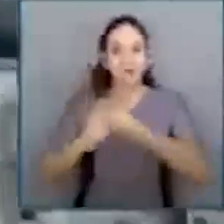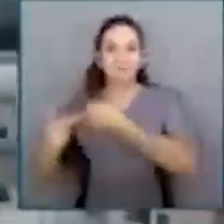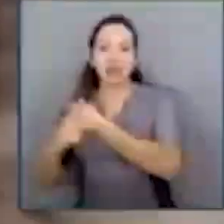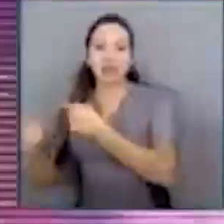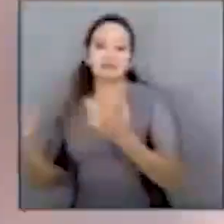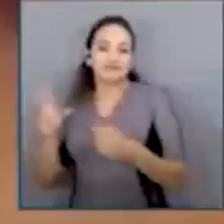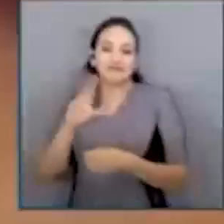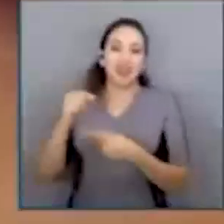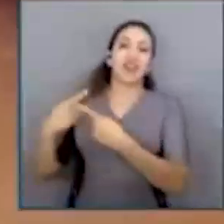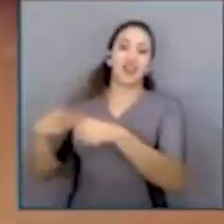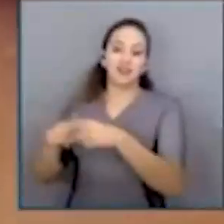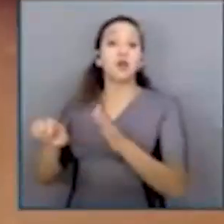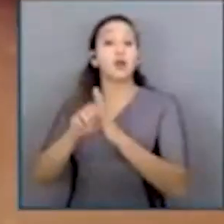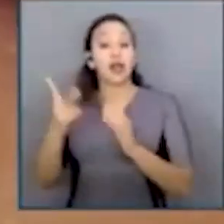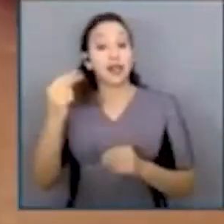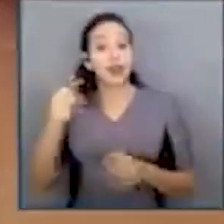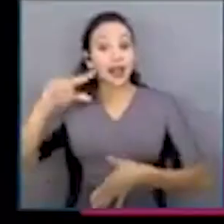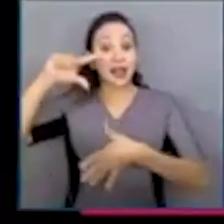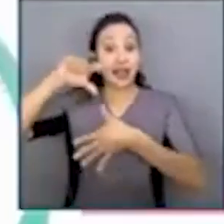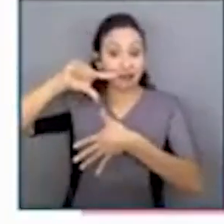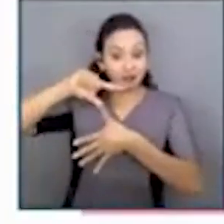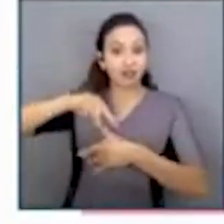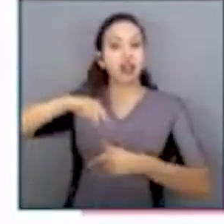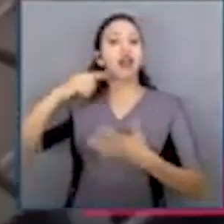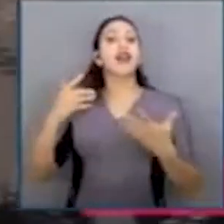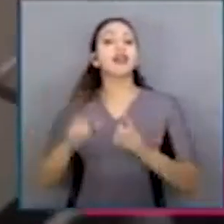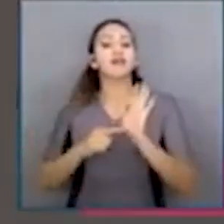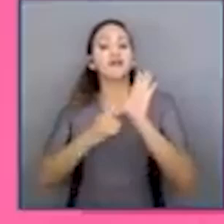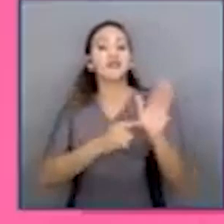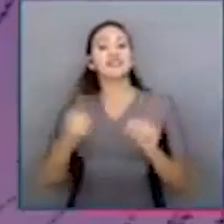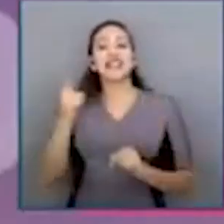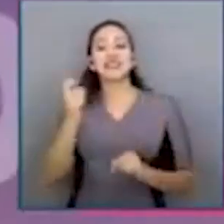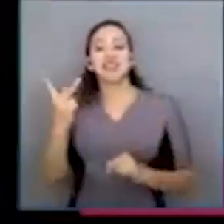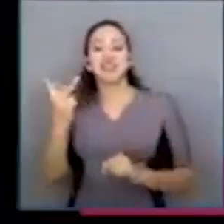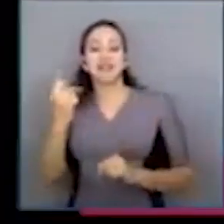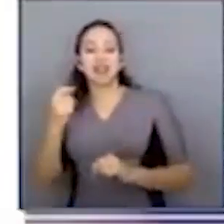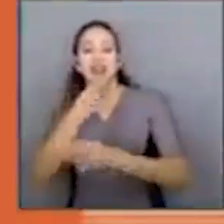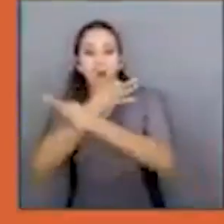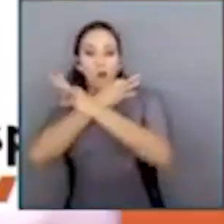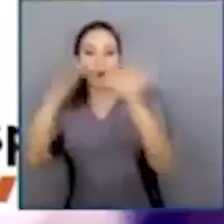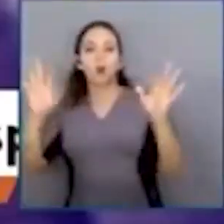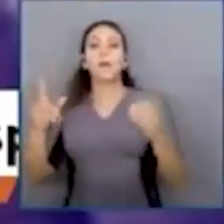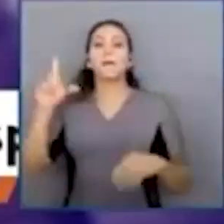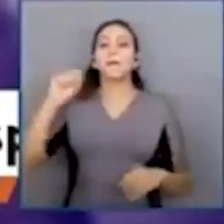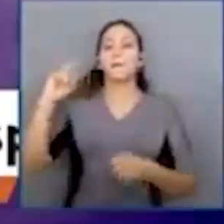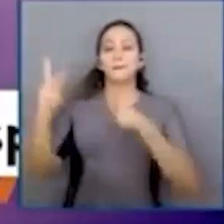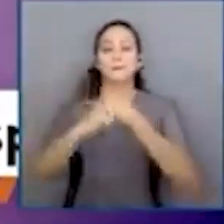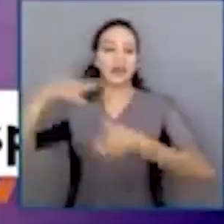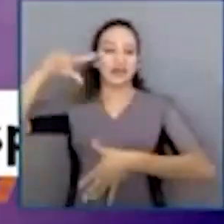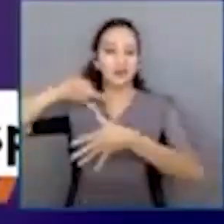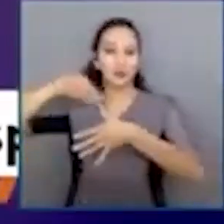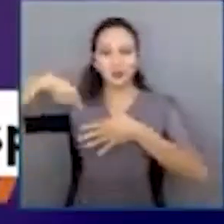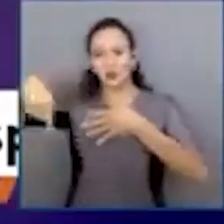América Latina constituye la unión de más de 100 televisoras públicas de 20 países de América Latina así como